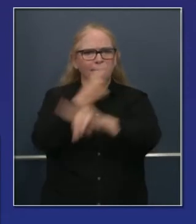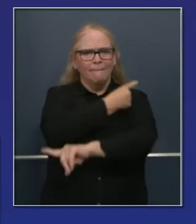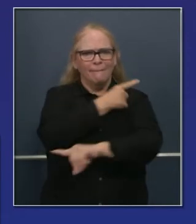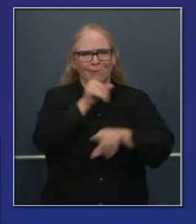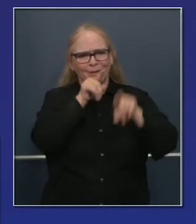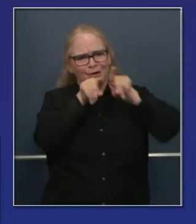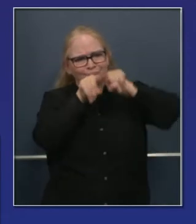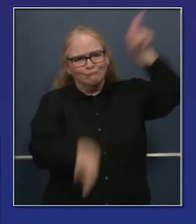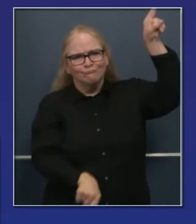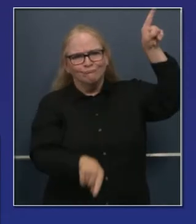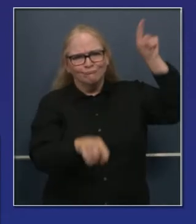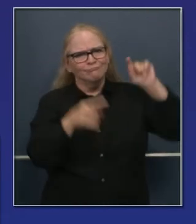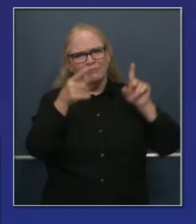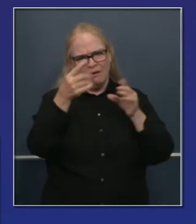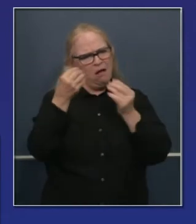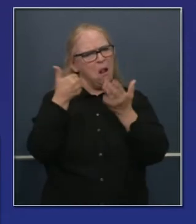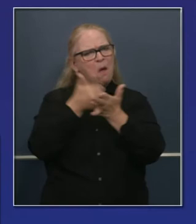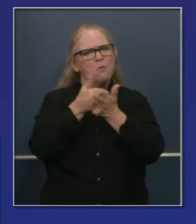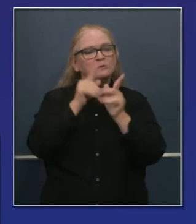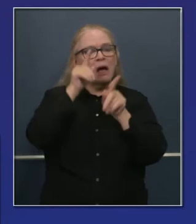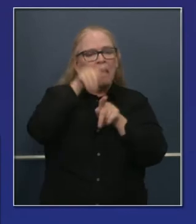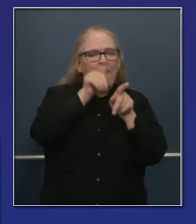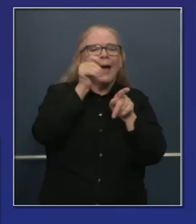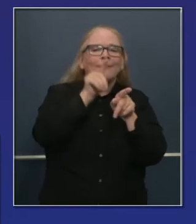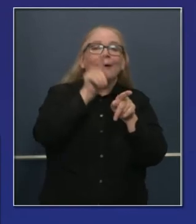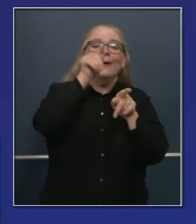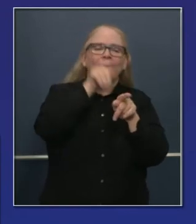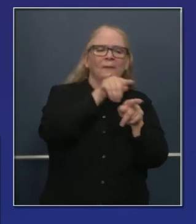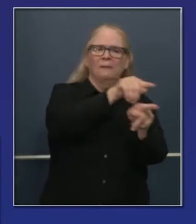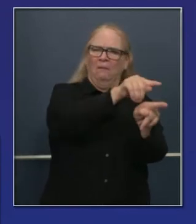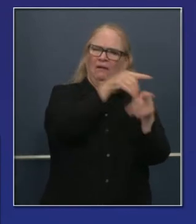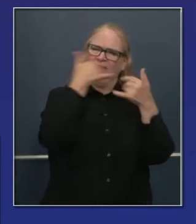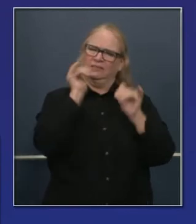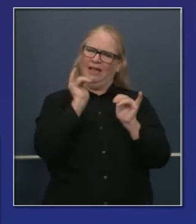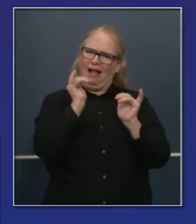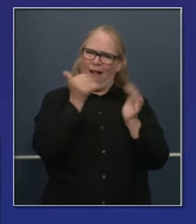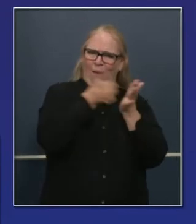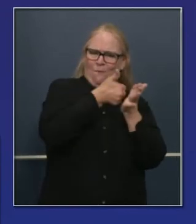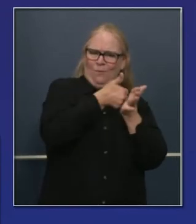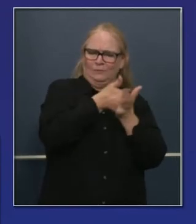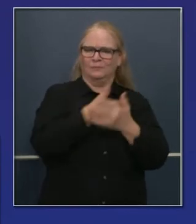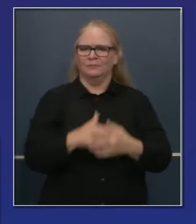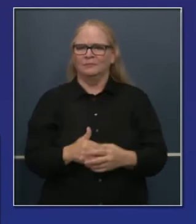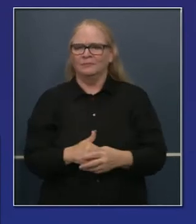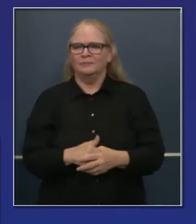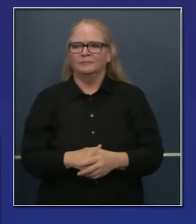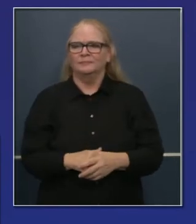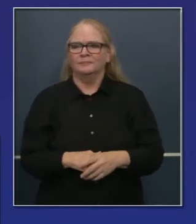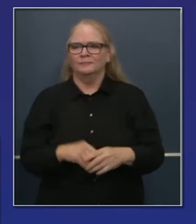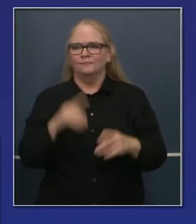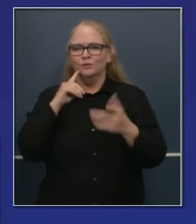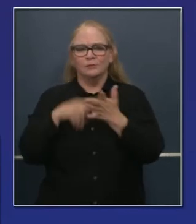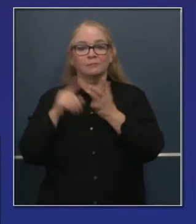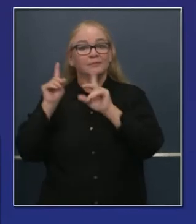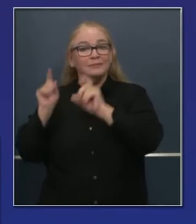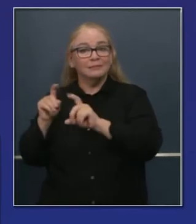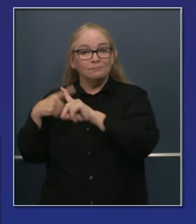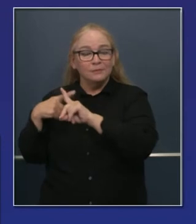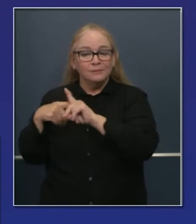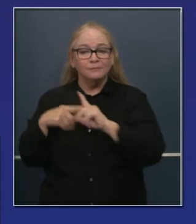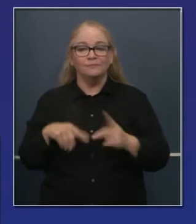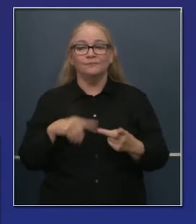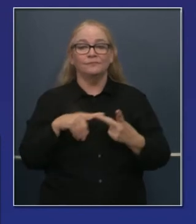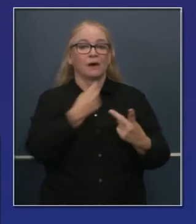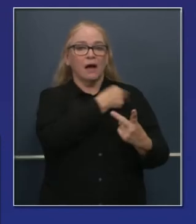la línea va en baja que es 25 y como hemos visto en los los números de hospitalizaciones